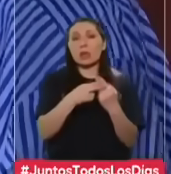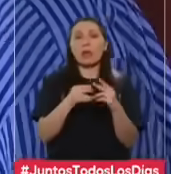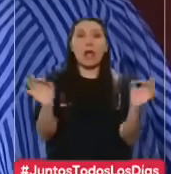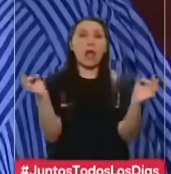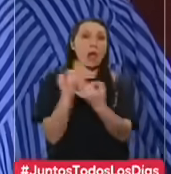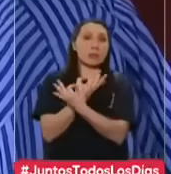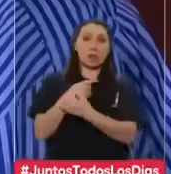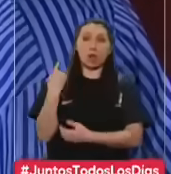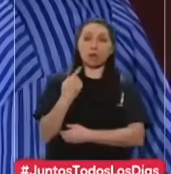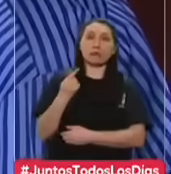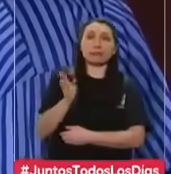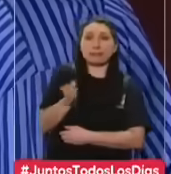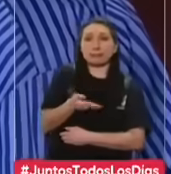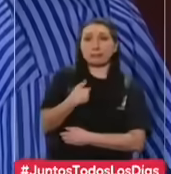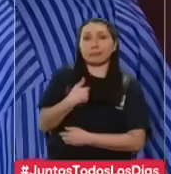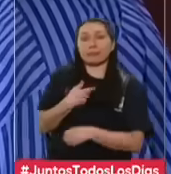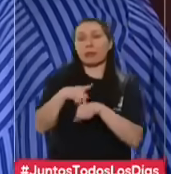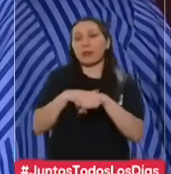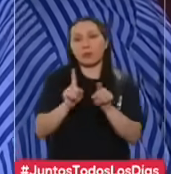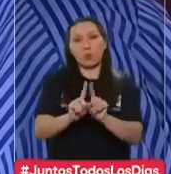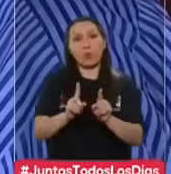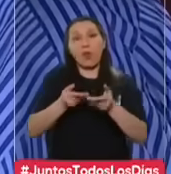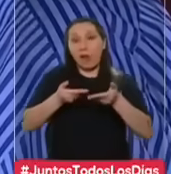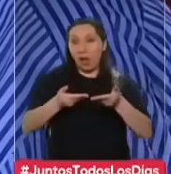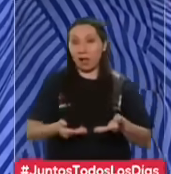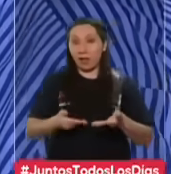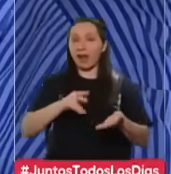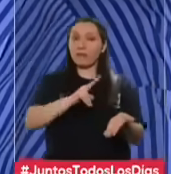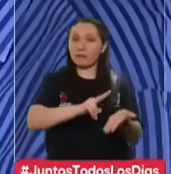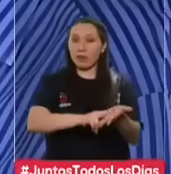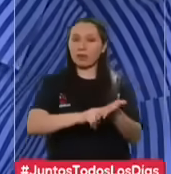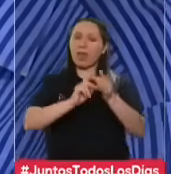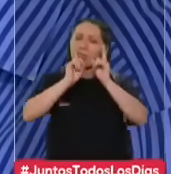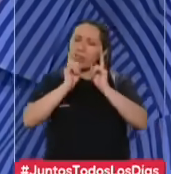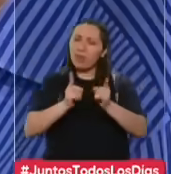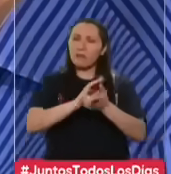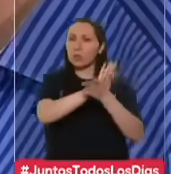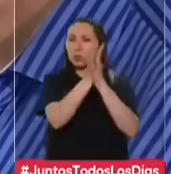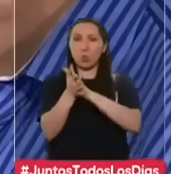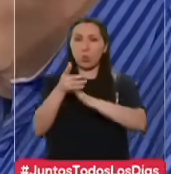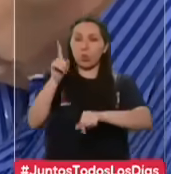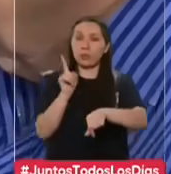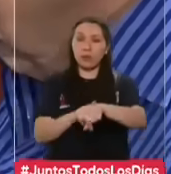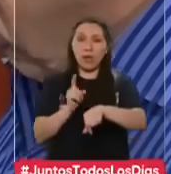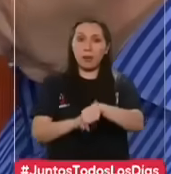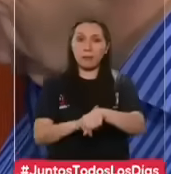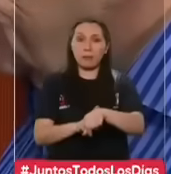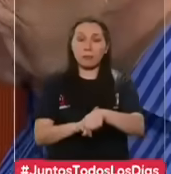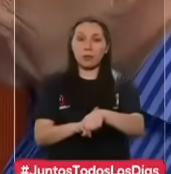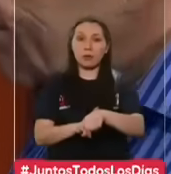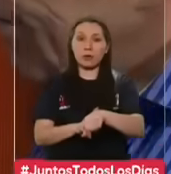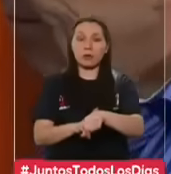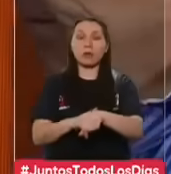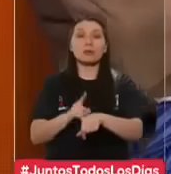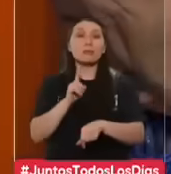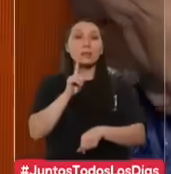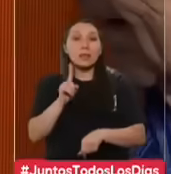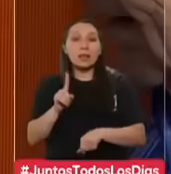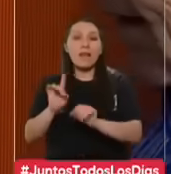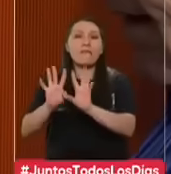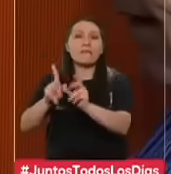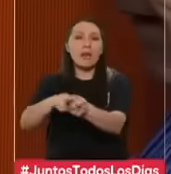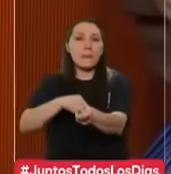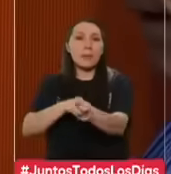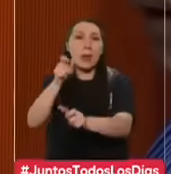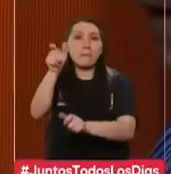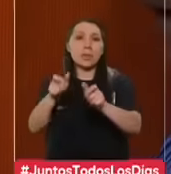explicación a nosotros por el tiempo. Aquí los que de verdad merecen todo el tiempo del mundo son las familias,